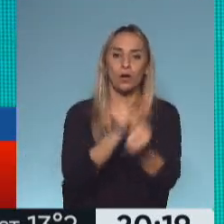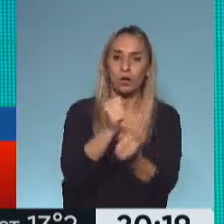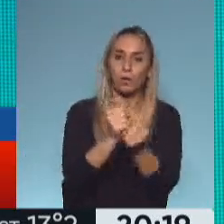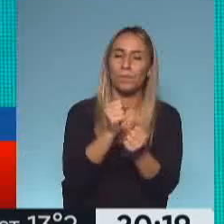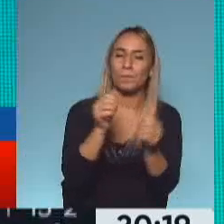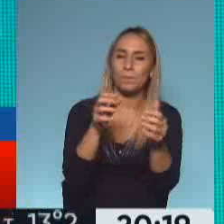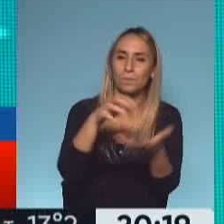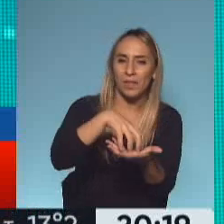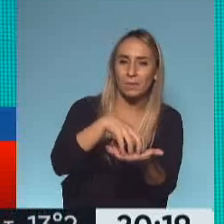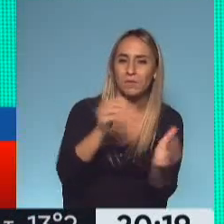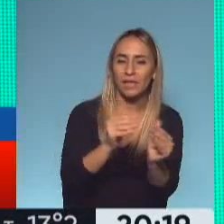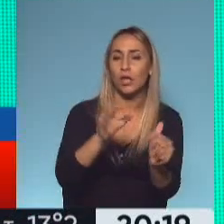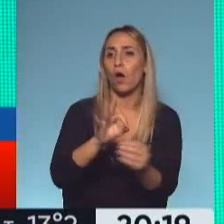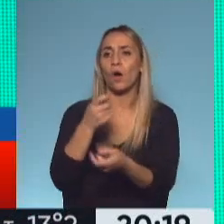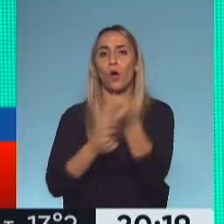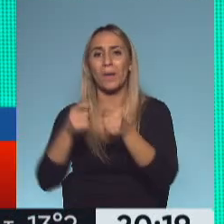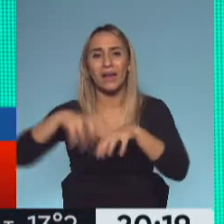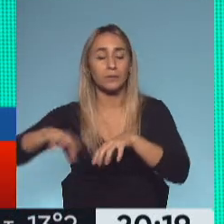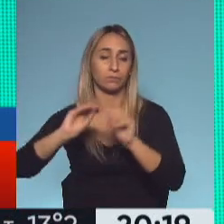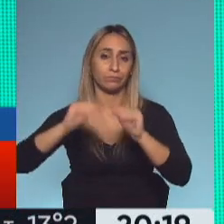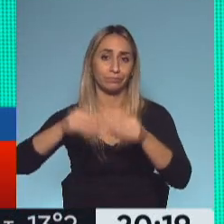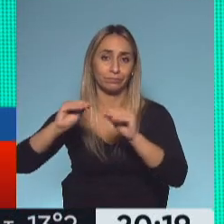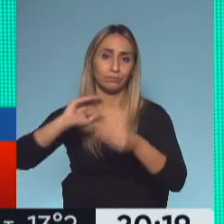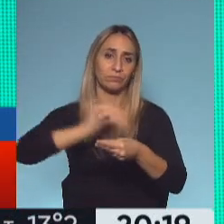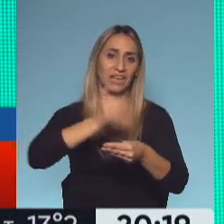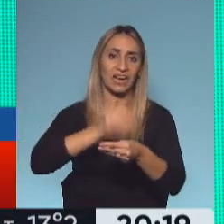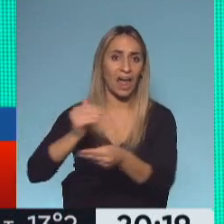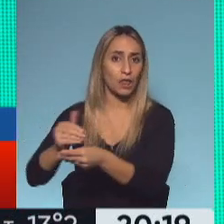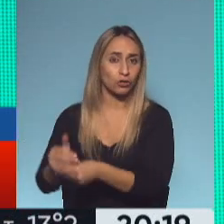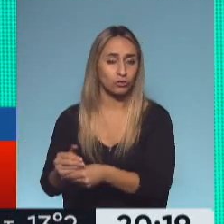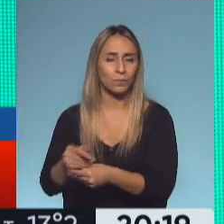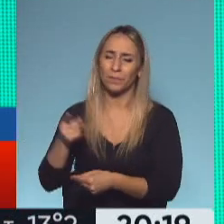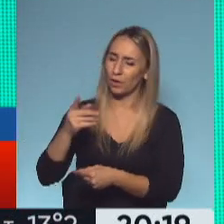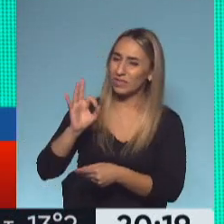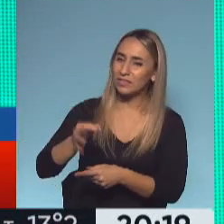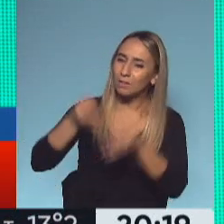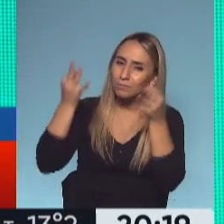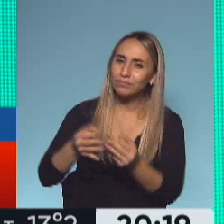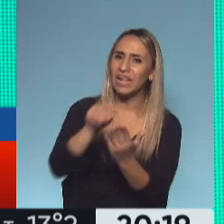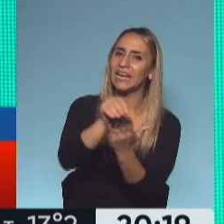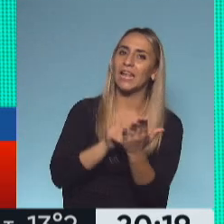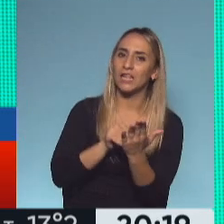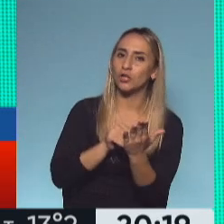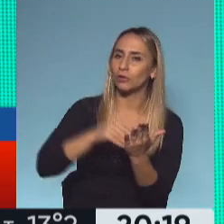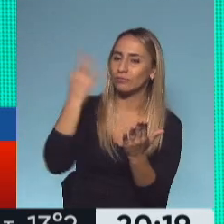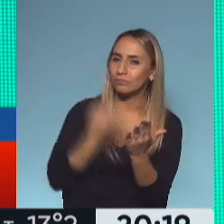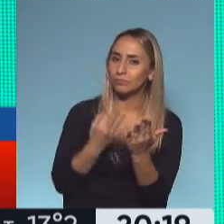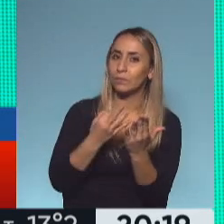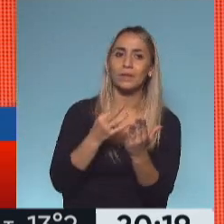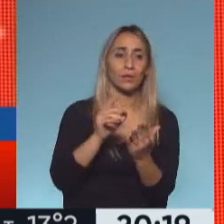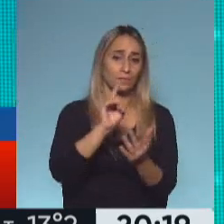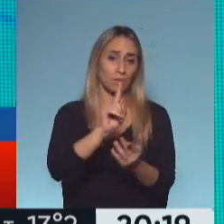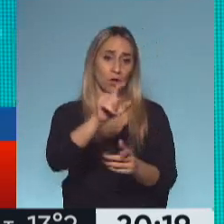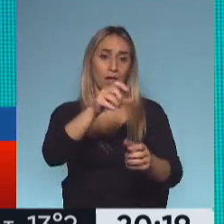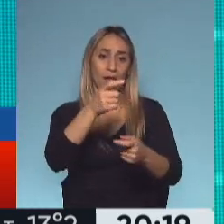han cerrado. Pero ustedes tienen un registro general y verdadero no solamente de estas empresas que no